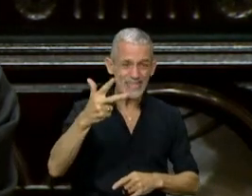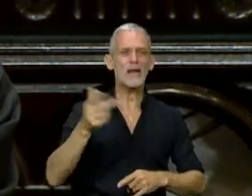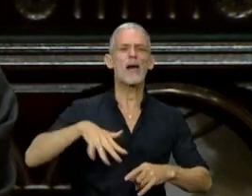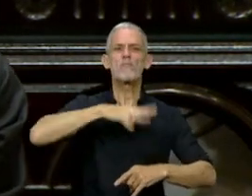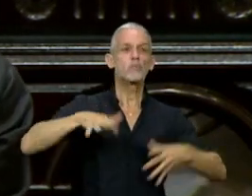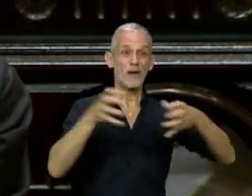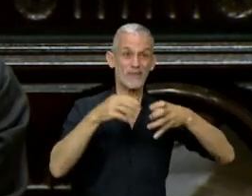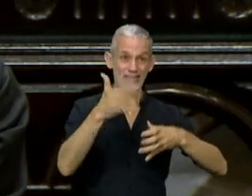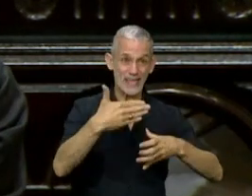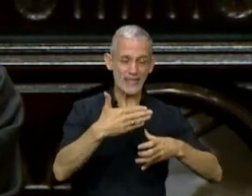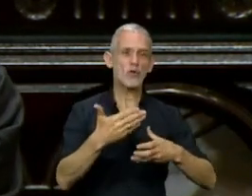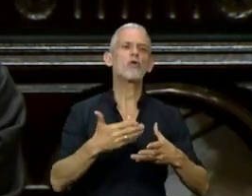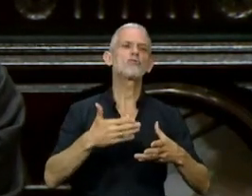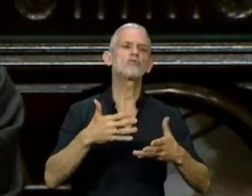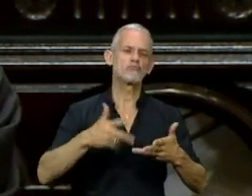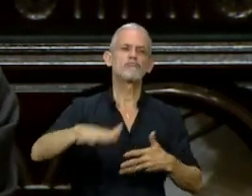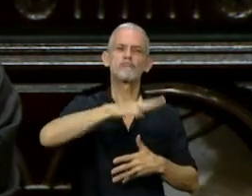político